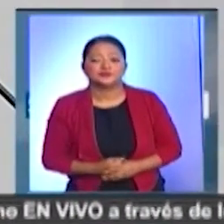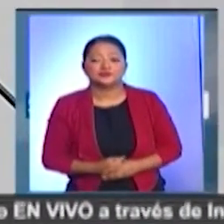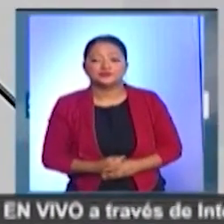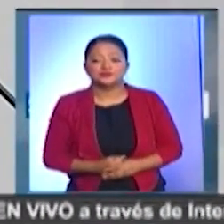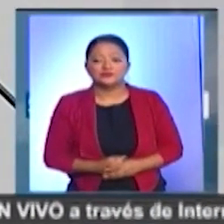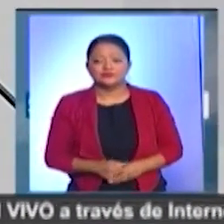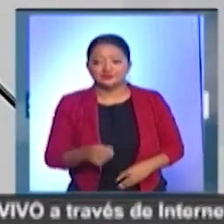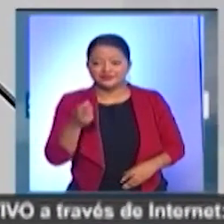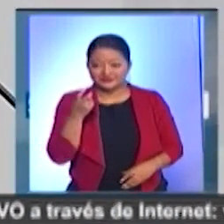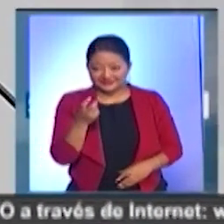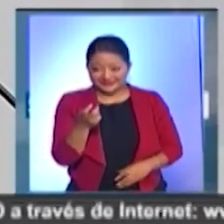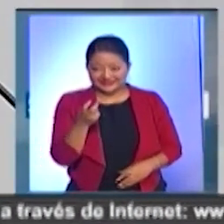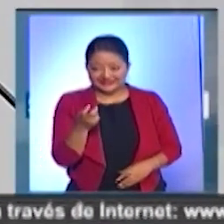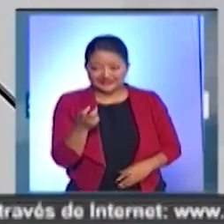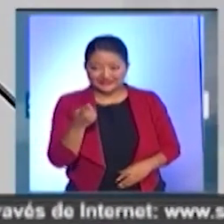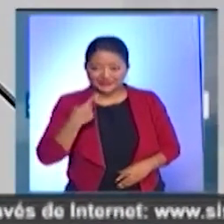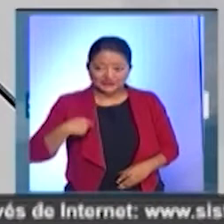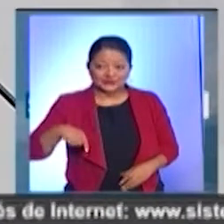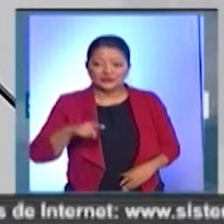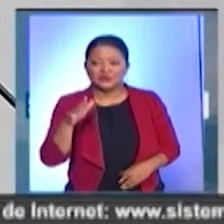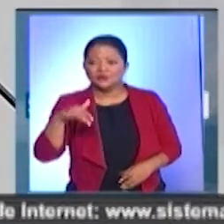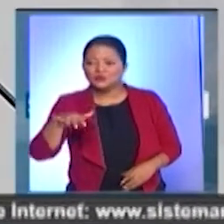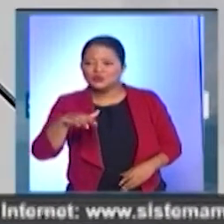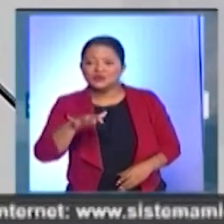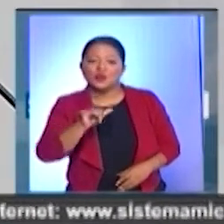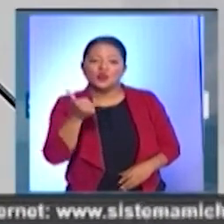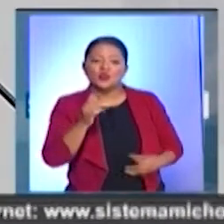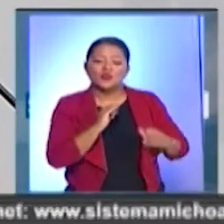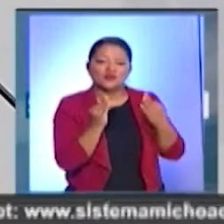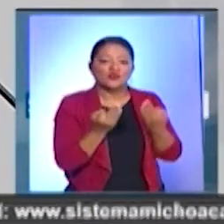y esto nos ha llevado a buscar en frente